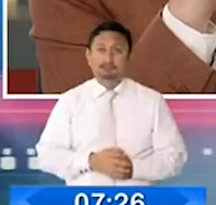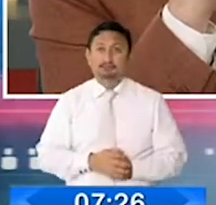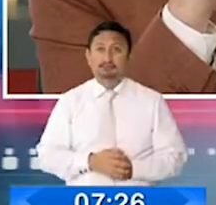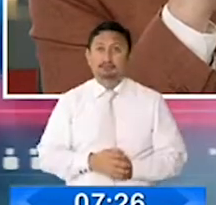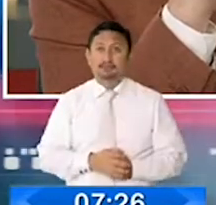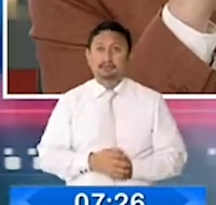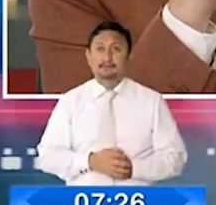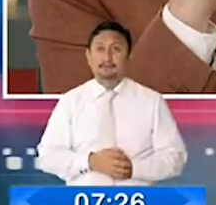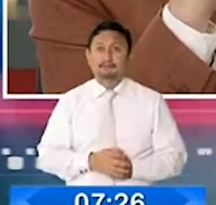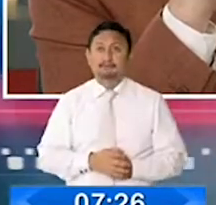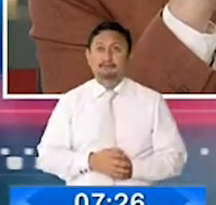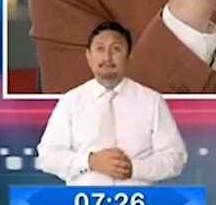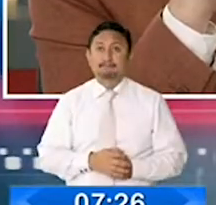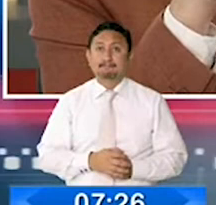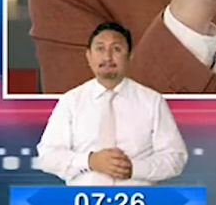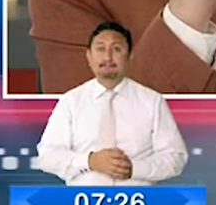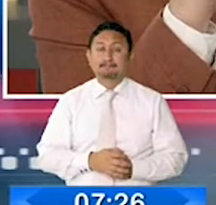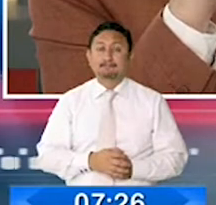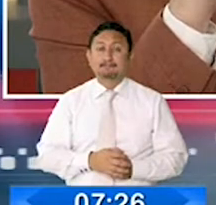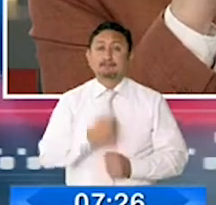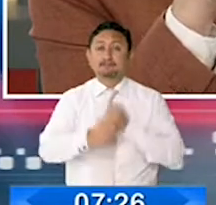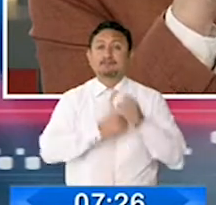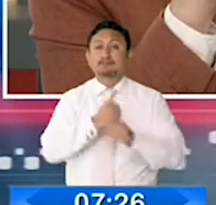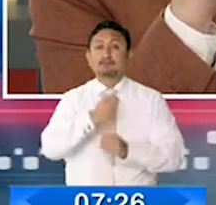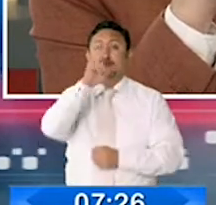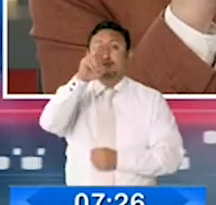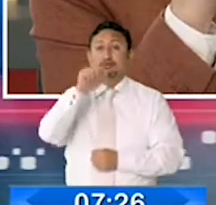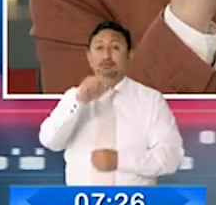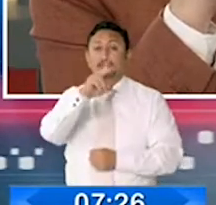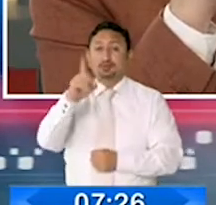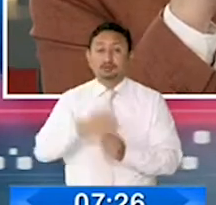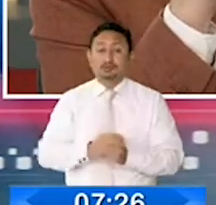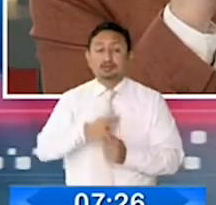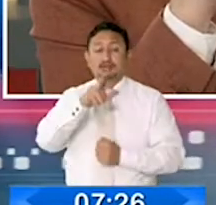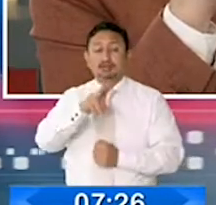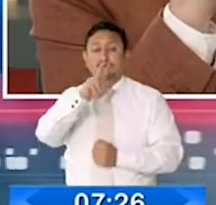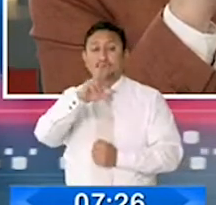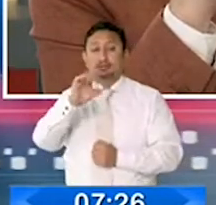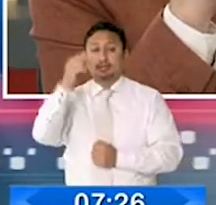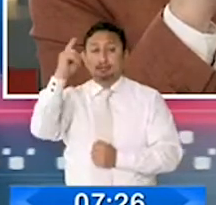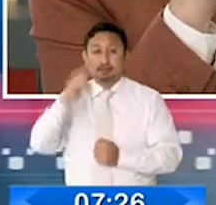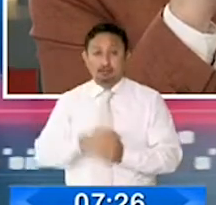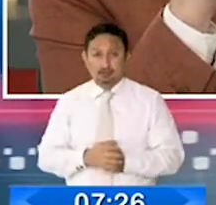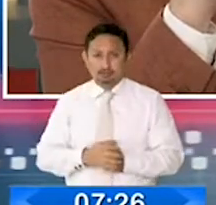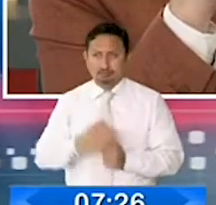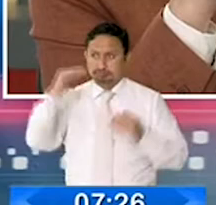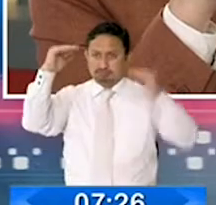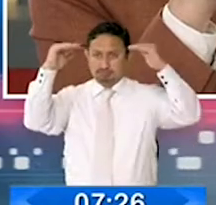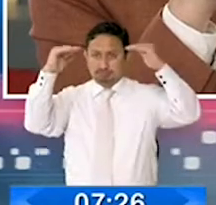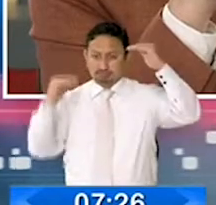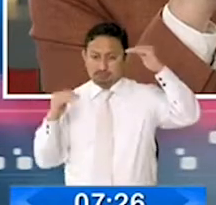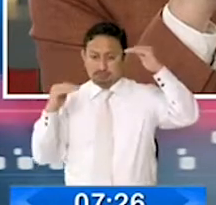de la función judicial. Para el año 2021, 320 millones, lo que implica en buen